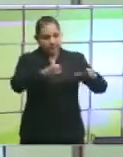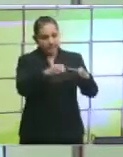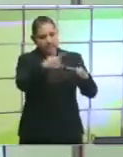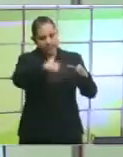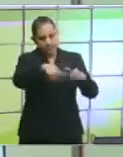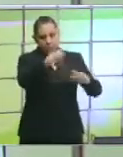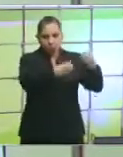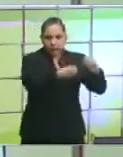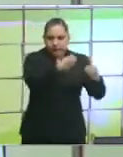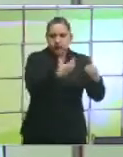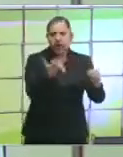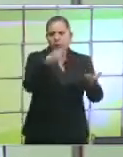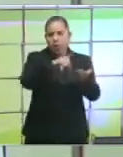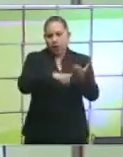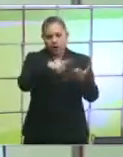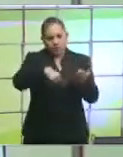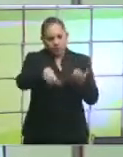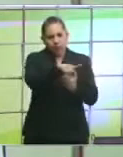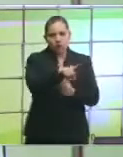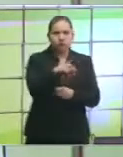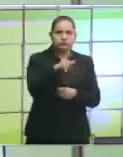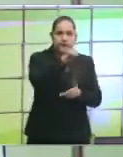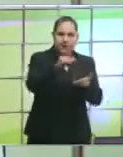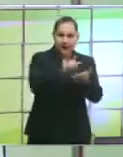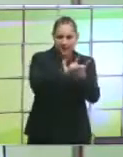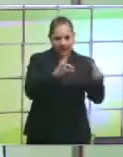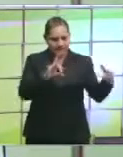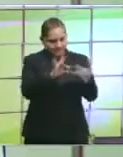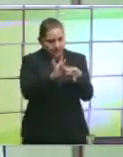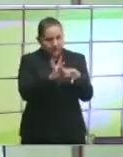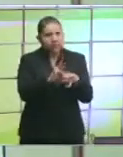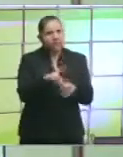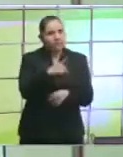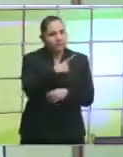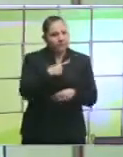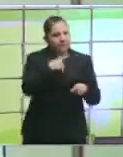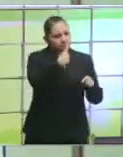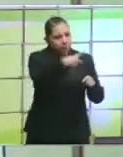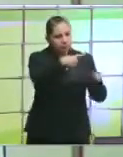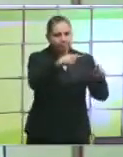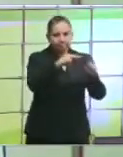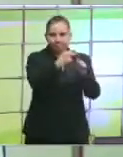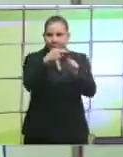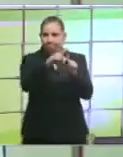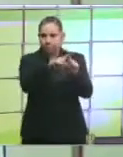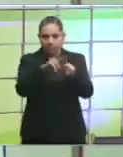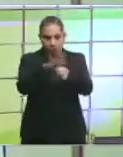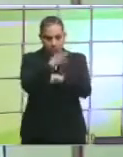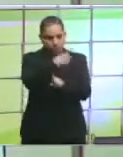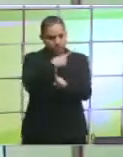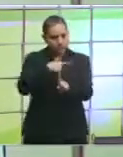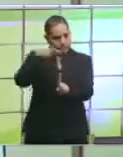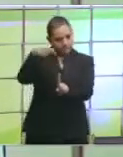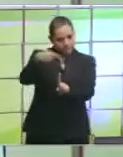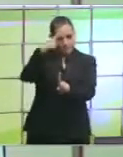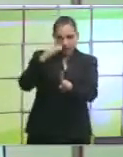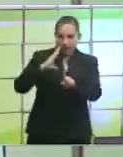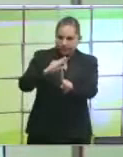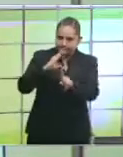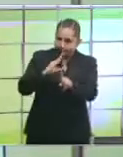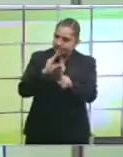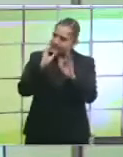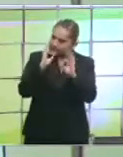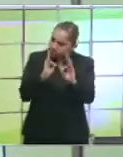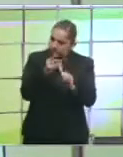hay que estarle dando un entrenamiento permanente para esos efectos creo que ahí estamos en lo correcto luego el tema de los